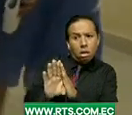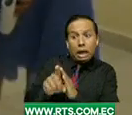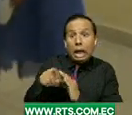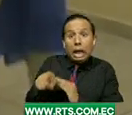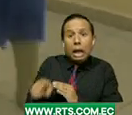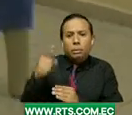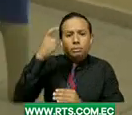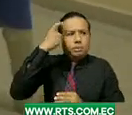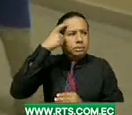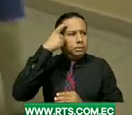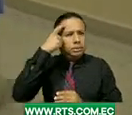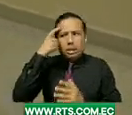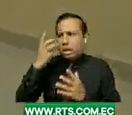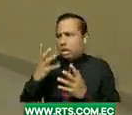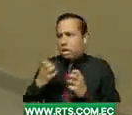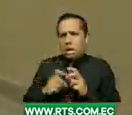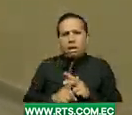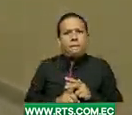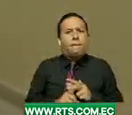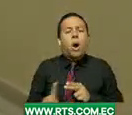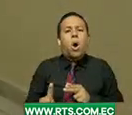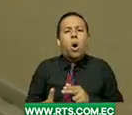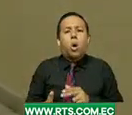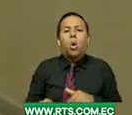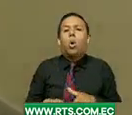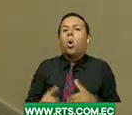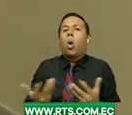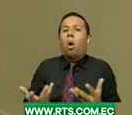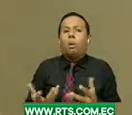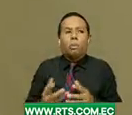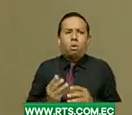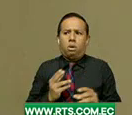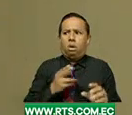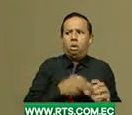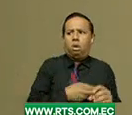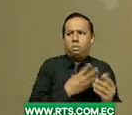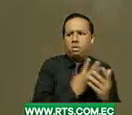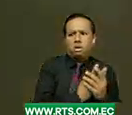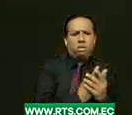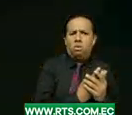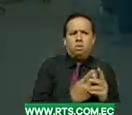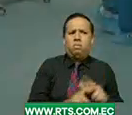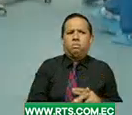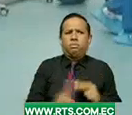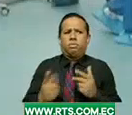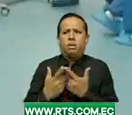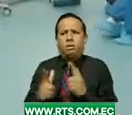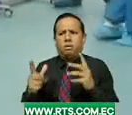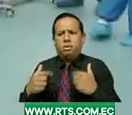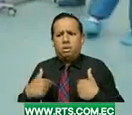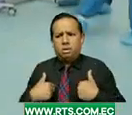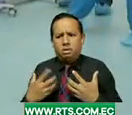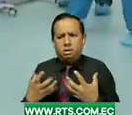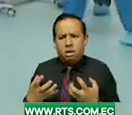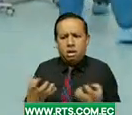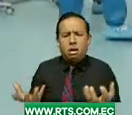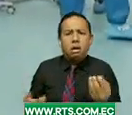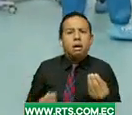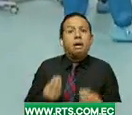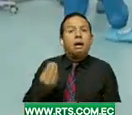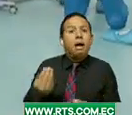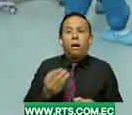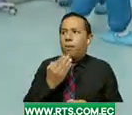asistencial. Su objetivo era no regresar a la penitenciaría del litoral. Con el fin de pasar desapercibido,